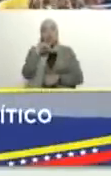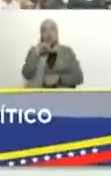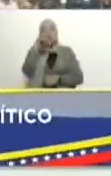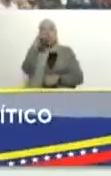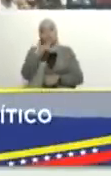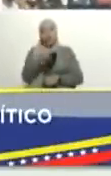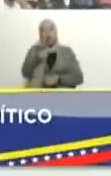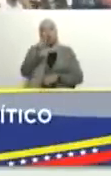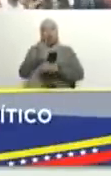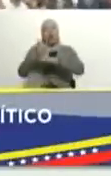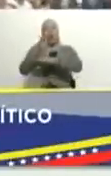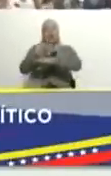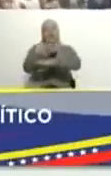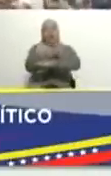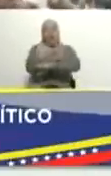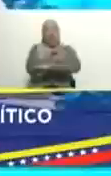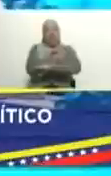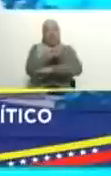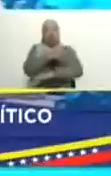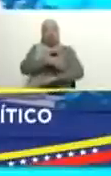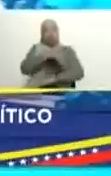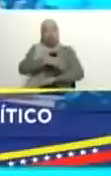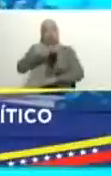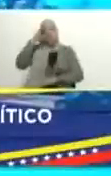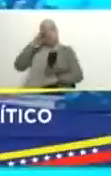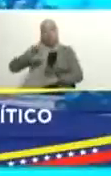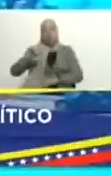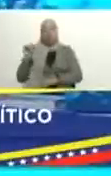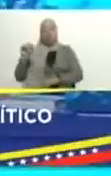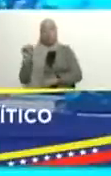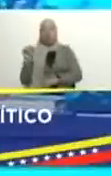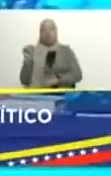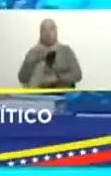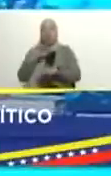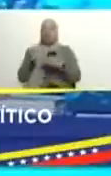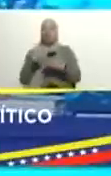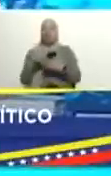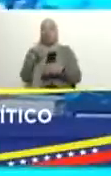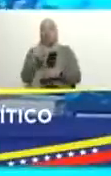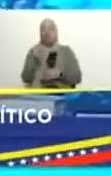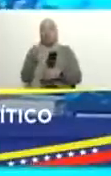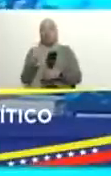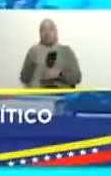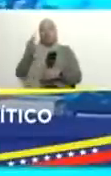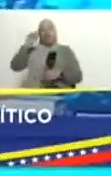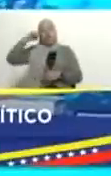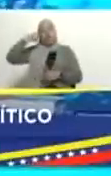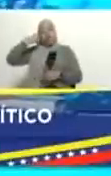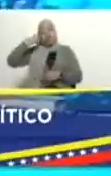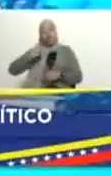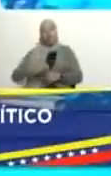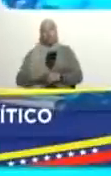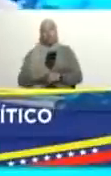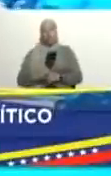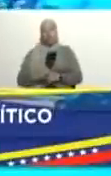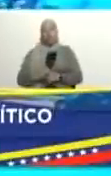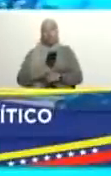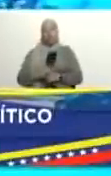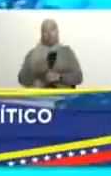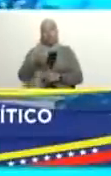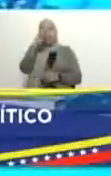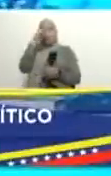alto mando cívico-militar policial de nuestra patria para recordarlo, para